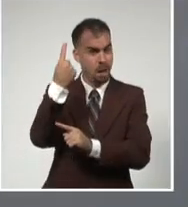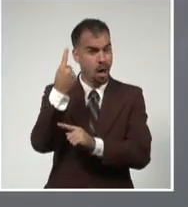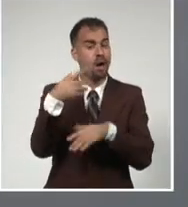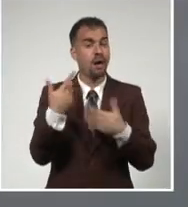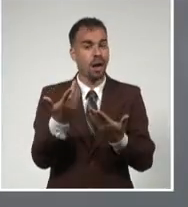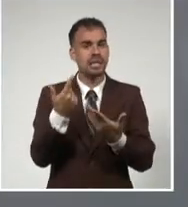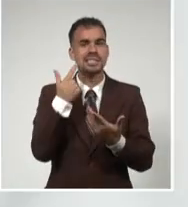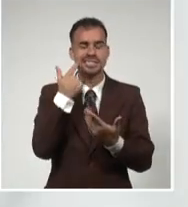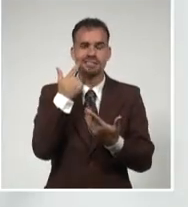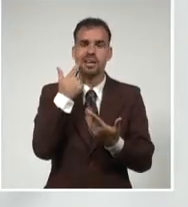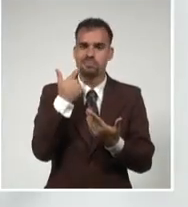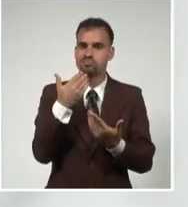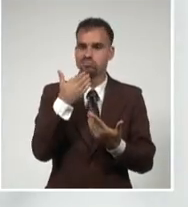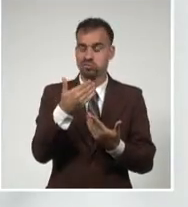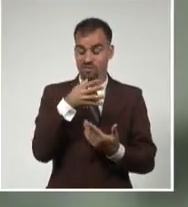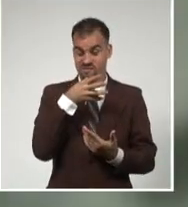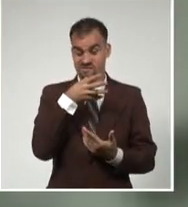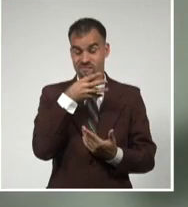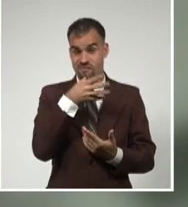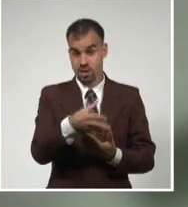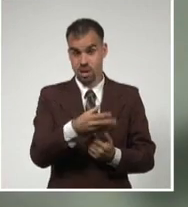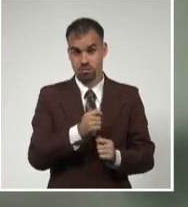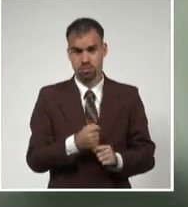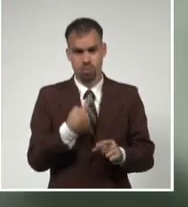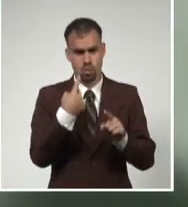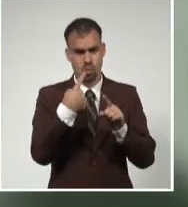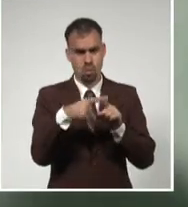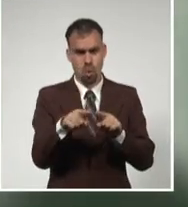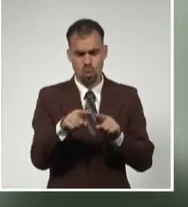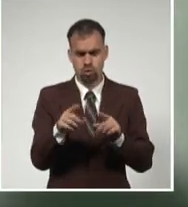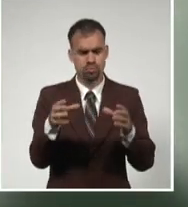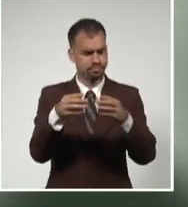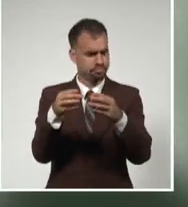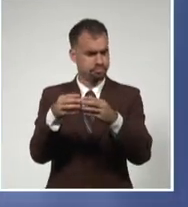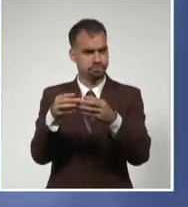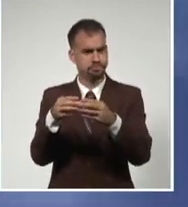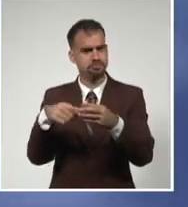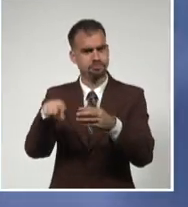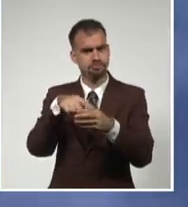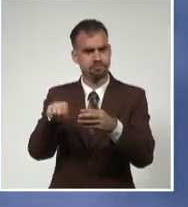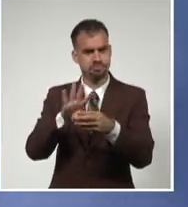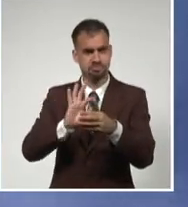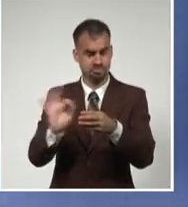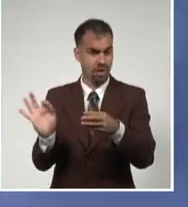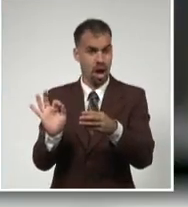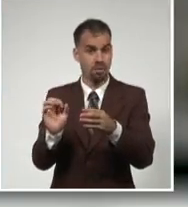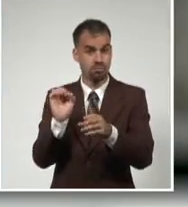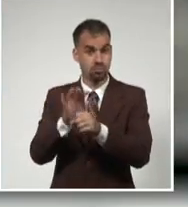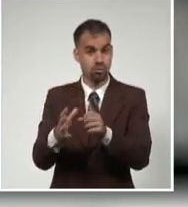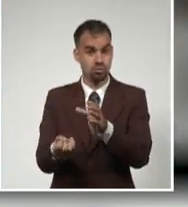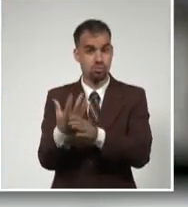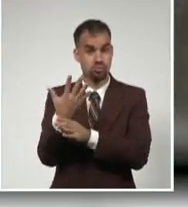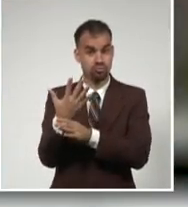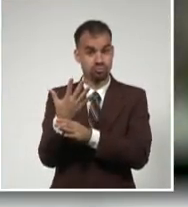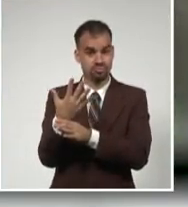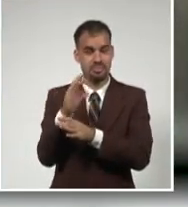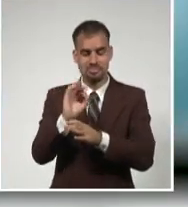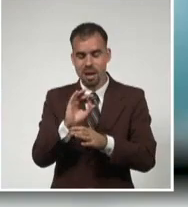tiempo. Fidel, Manolo Ortega, Eddie Martin y otros que alzaron la bandera del líder no solo están en sus